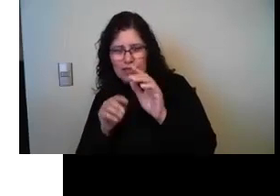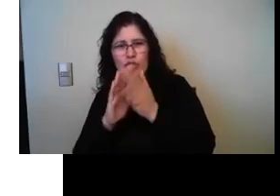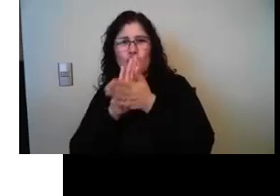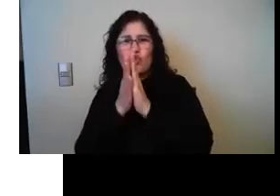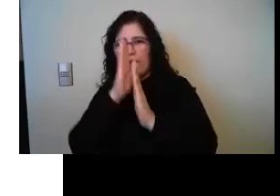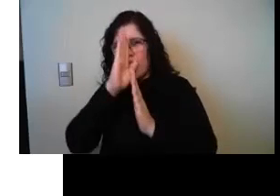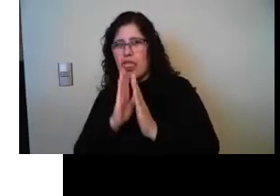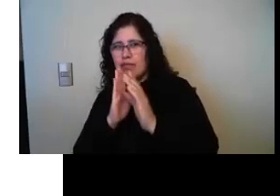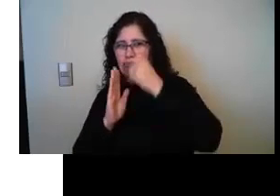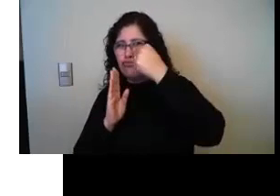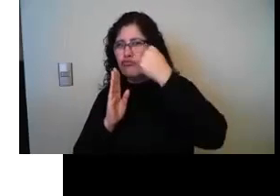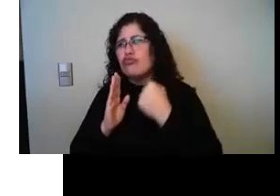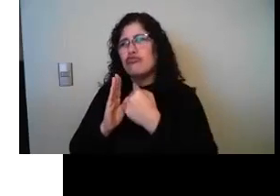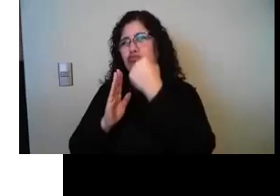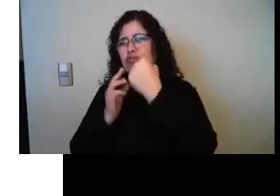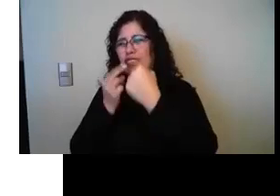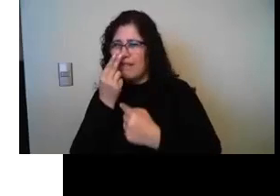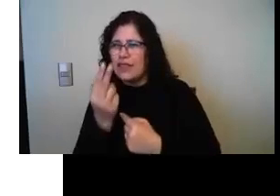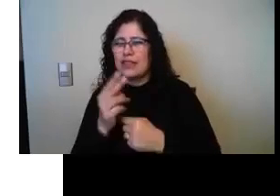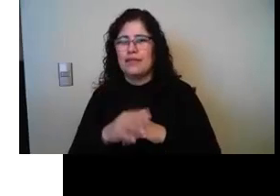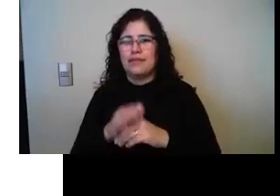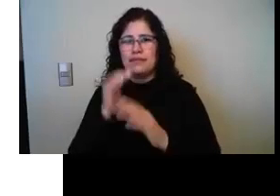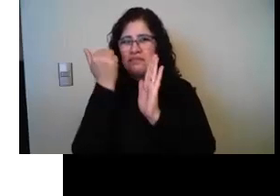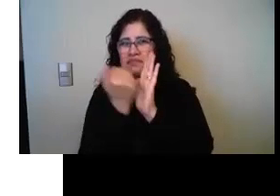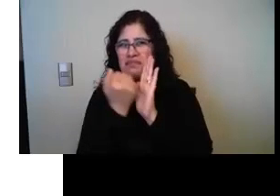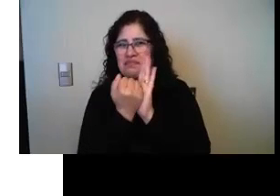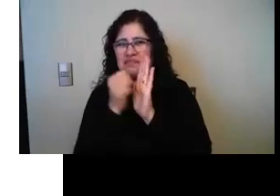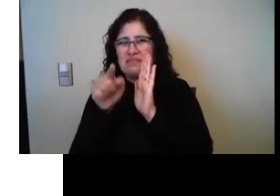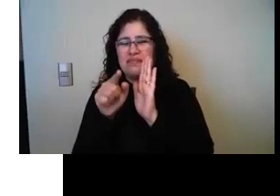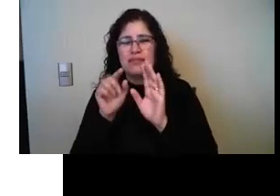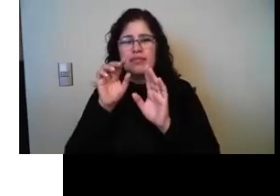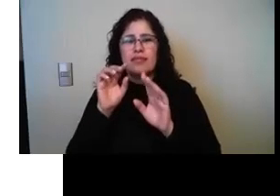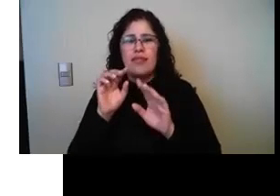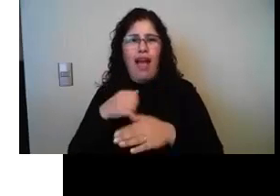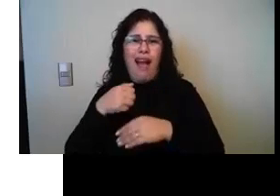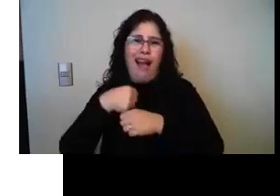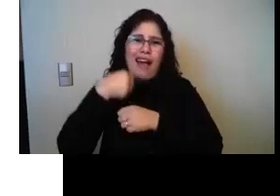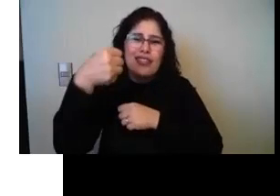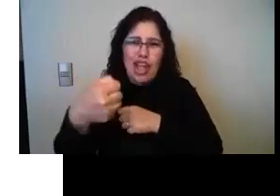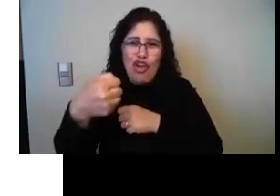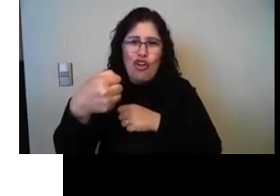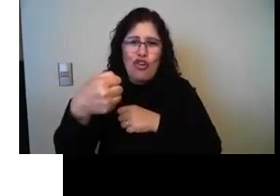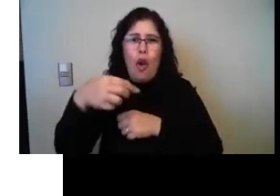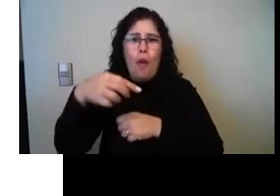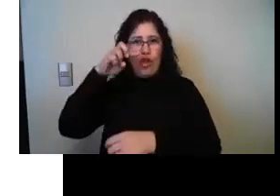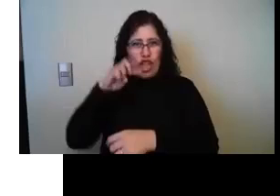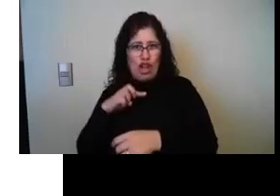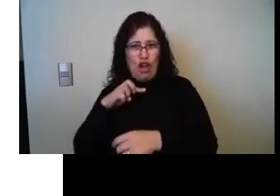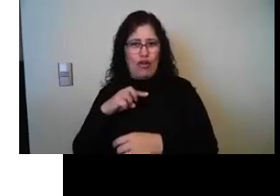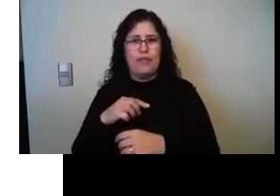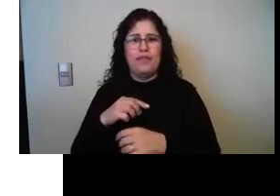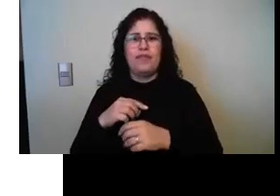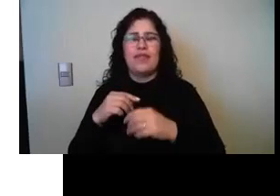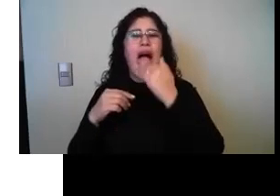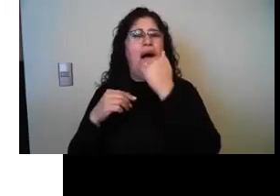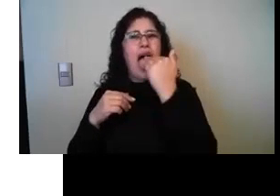esta anatomía digamos, de la lengua, y aquí está marcada, esta es la parte anterior, esta es la parte posterior, esta es la base de la lengua,